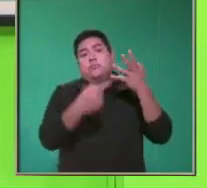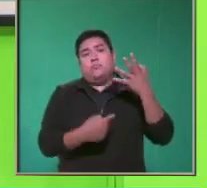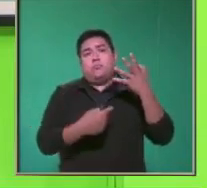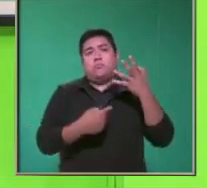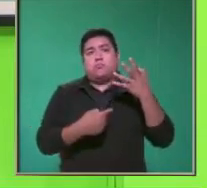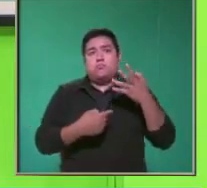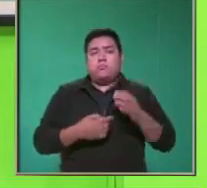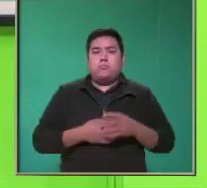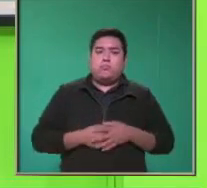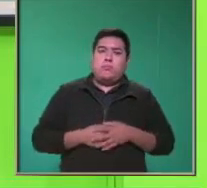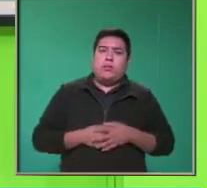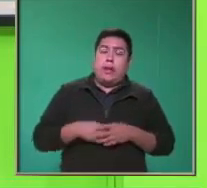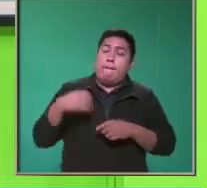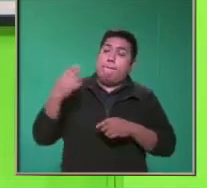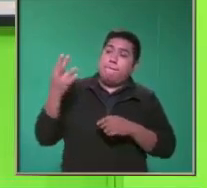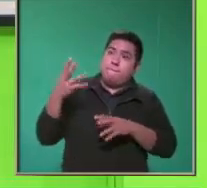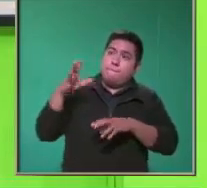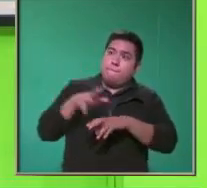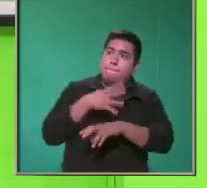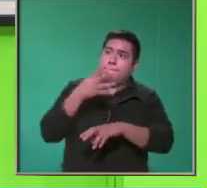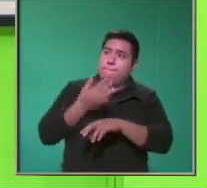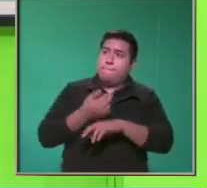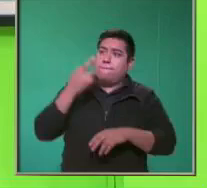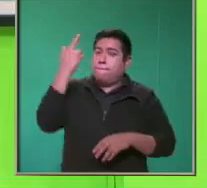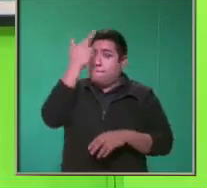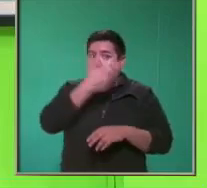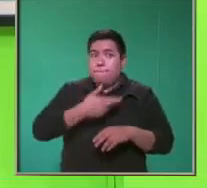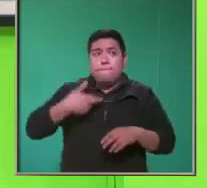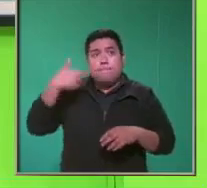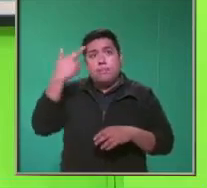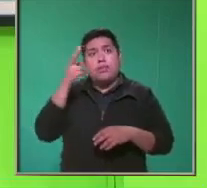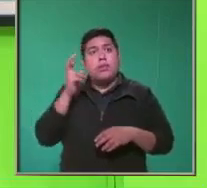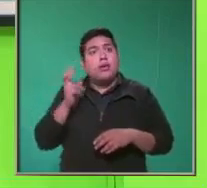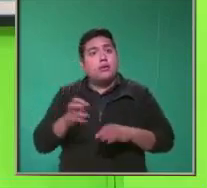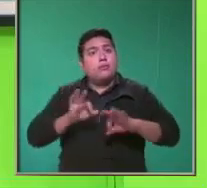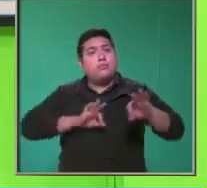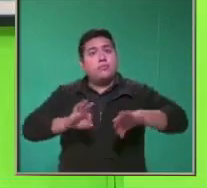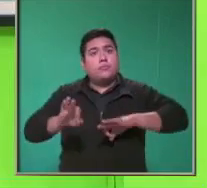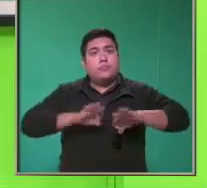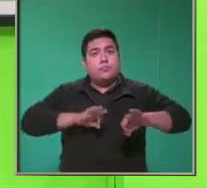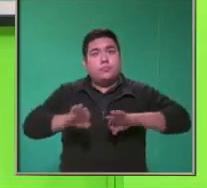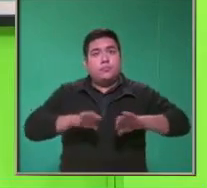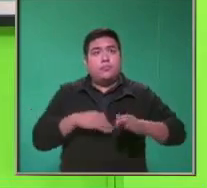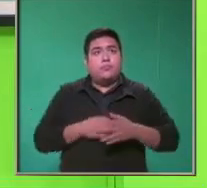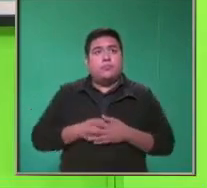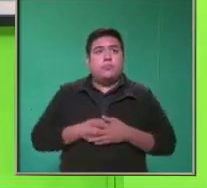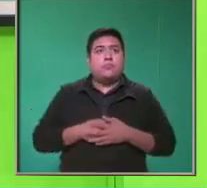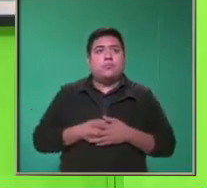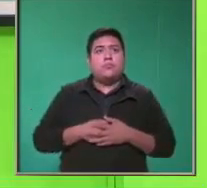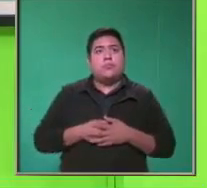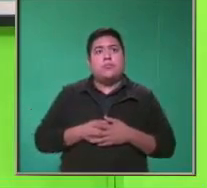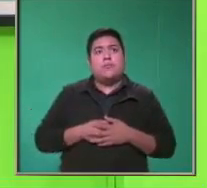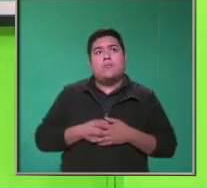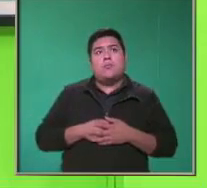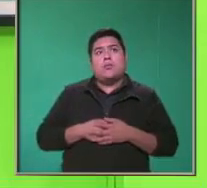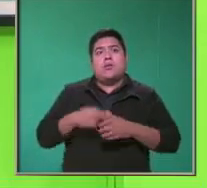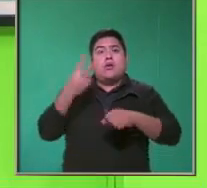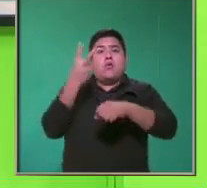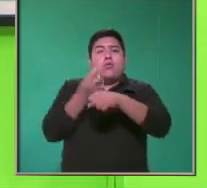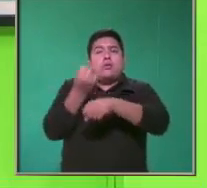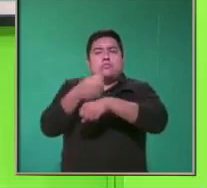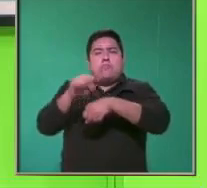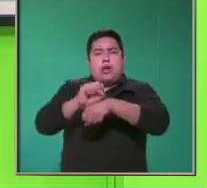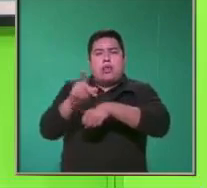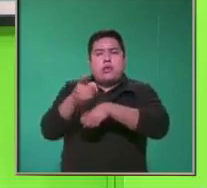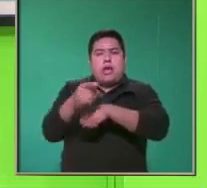para que repasáramos de nuevo esa parte en la que estuvimos trabajando allá por la segunda semana del mes de diciembre,